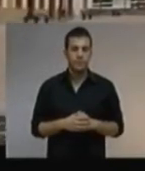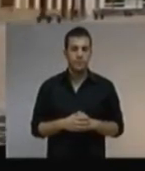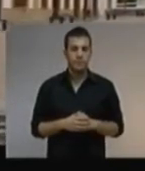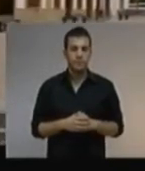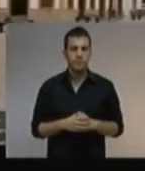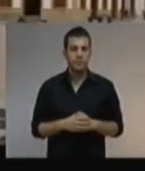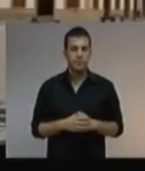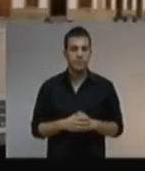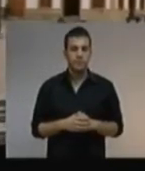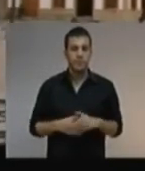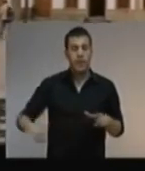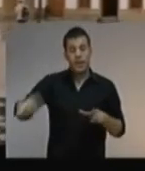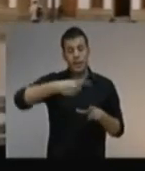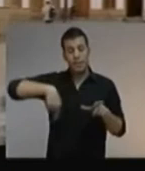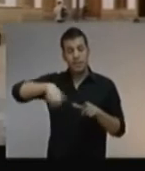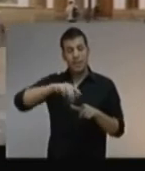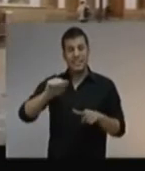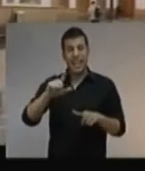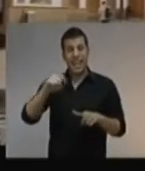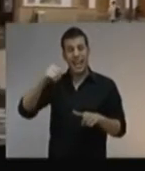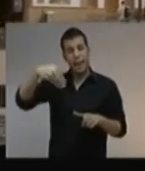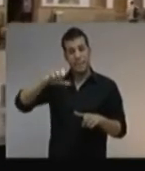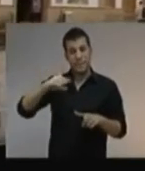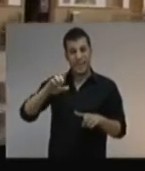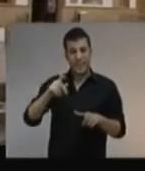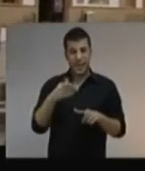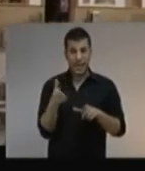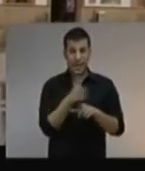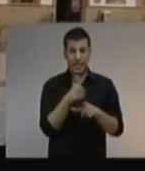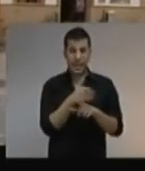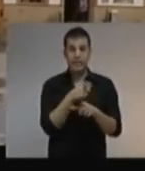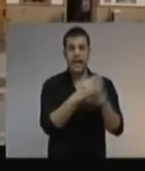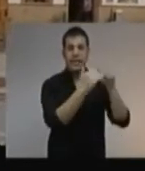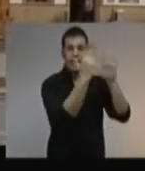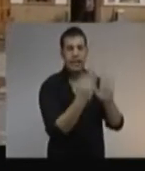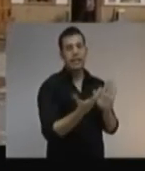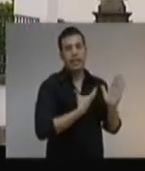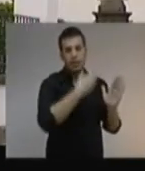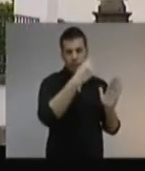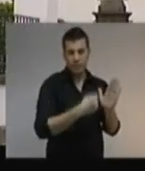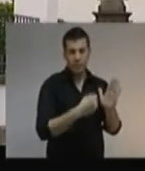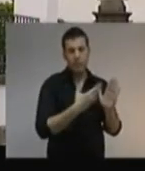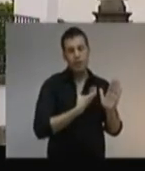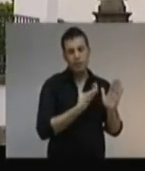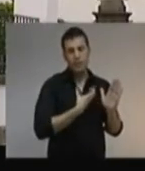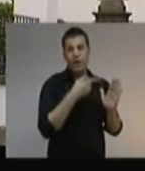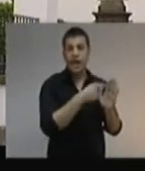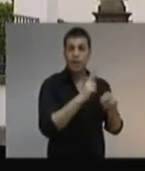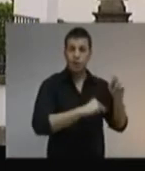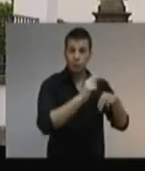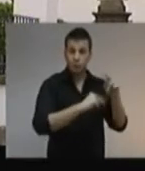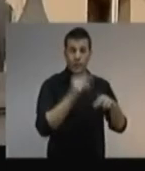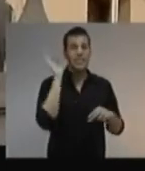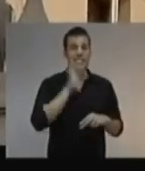En uno de los laterales de la Plaza Alameda, en pleno corazón del municipio, se encuentra la Casa Consistorial. Su construcción se inicia